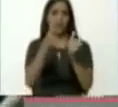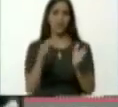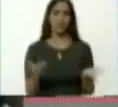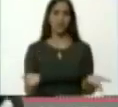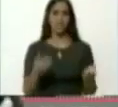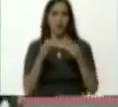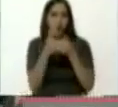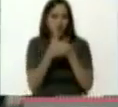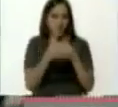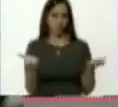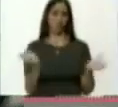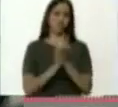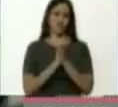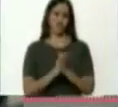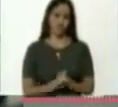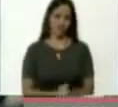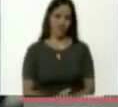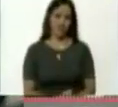chico?